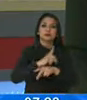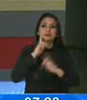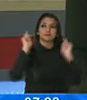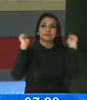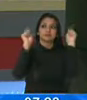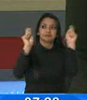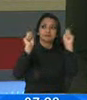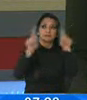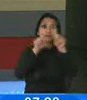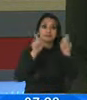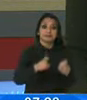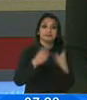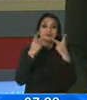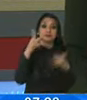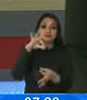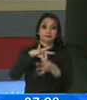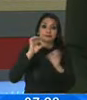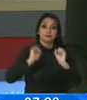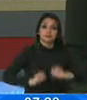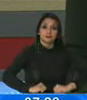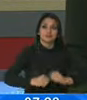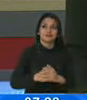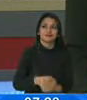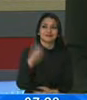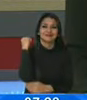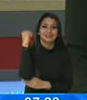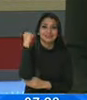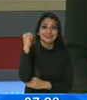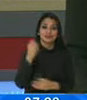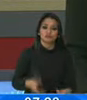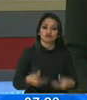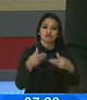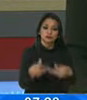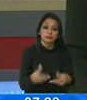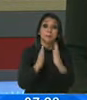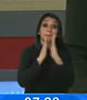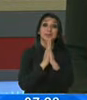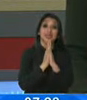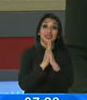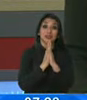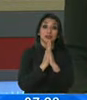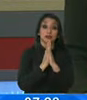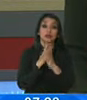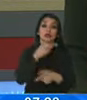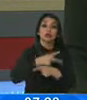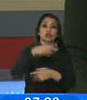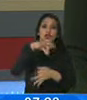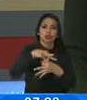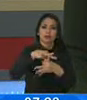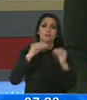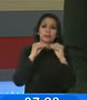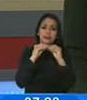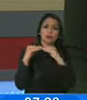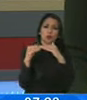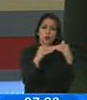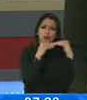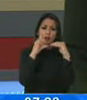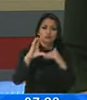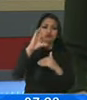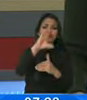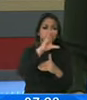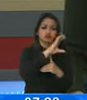sí en la consulta y referéndum. Los sindicalistas entregaron un pedido solicitando al organismo mayor equidad en la asignación de